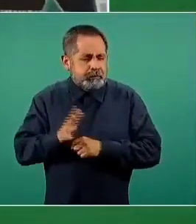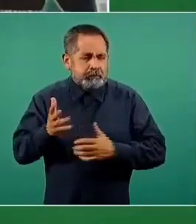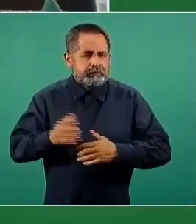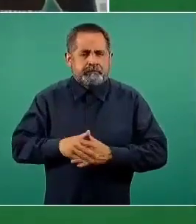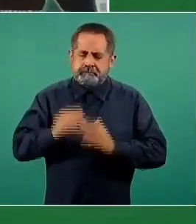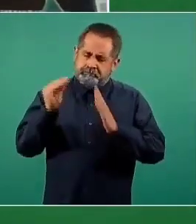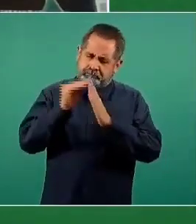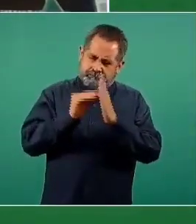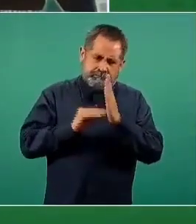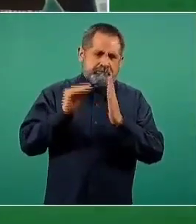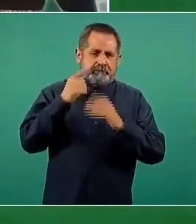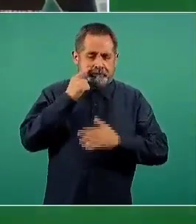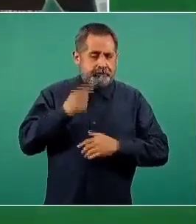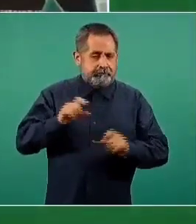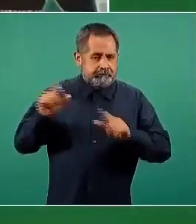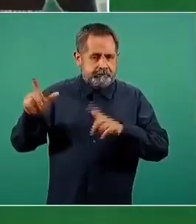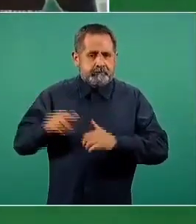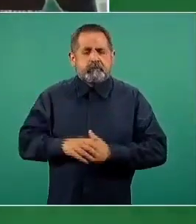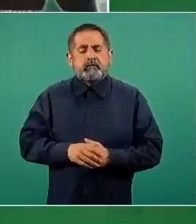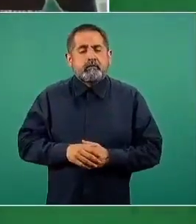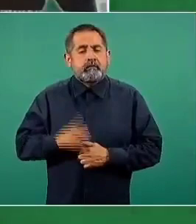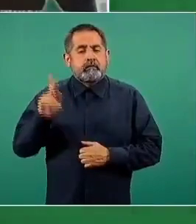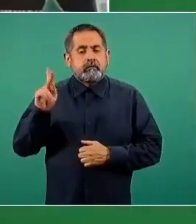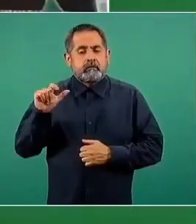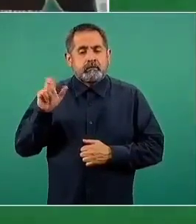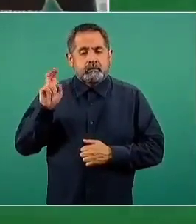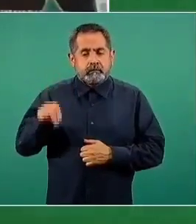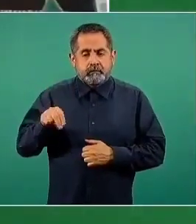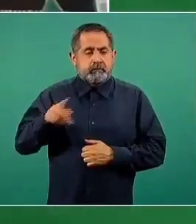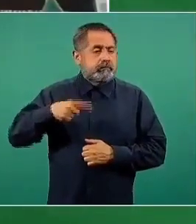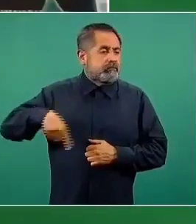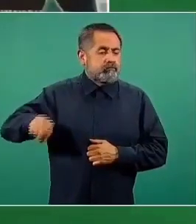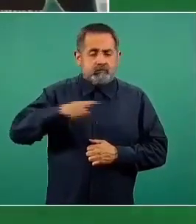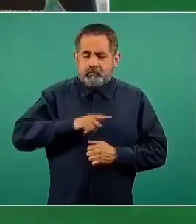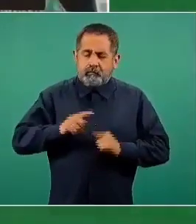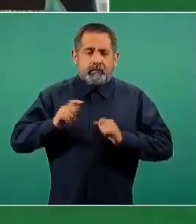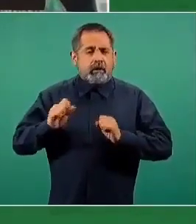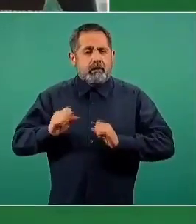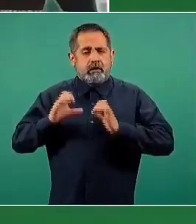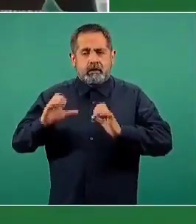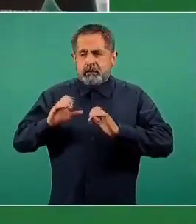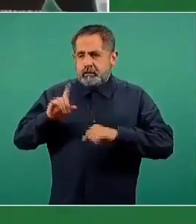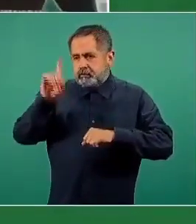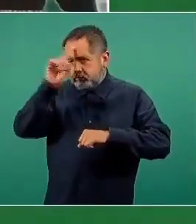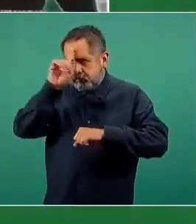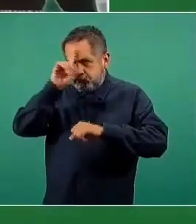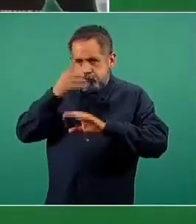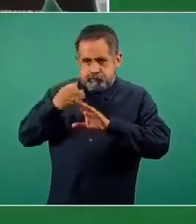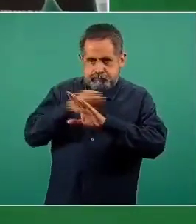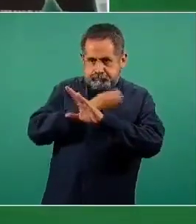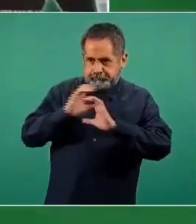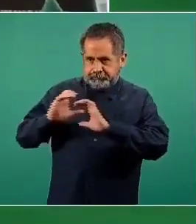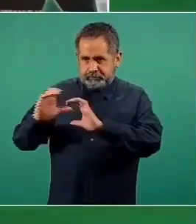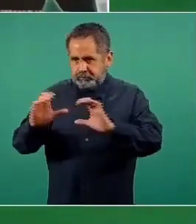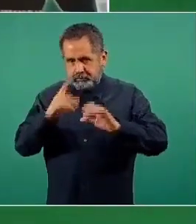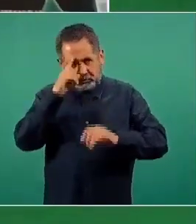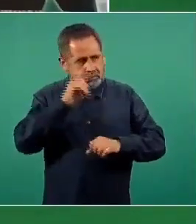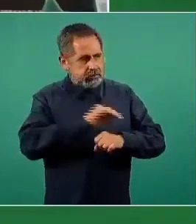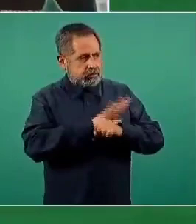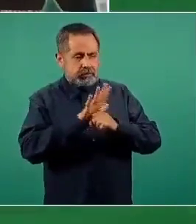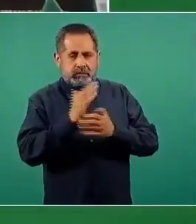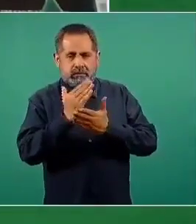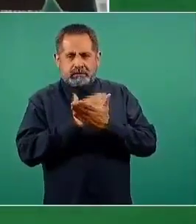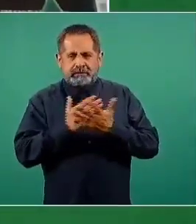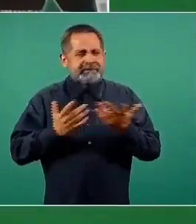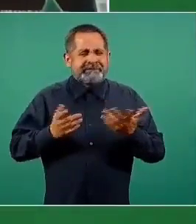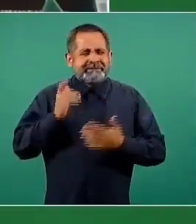el reforzamiento de la estrategia comunitaria de prevención, mitigación y atención del COVID-19,